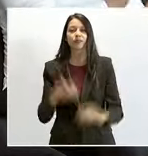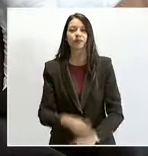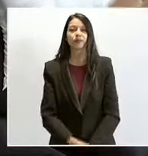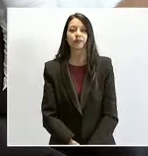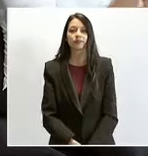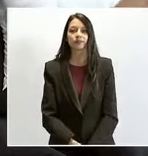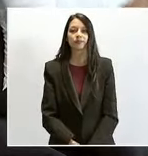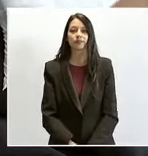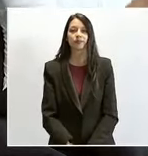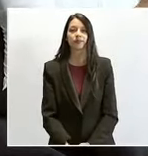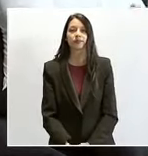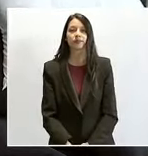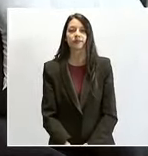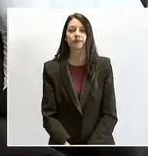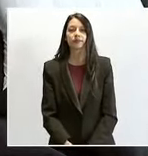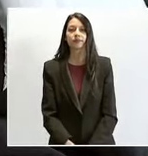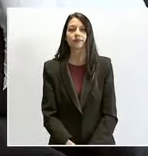porque